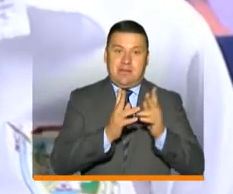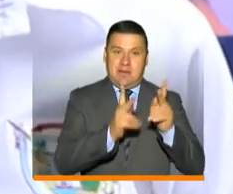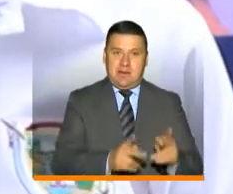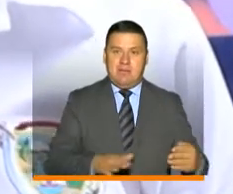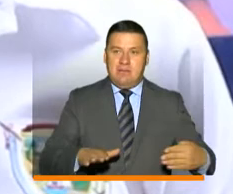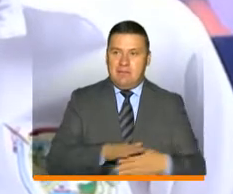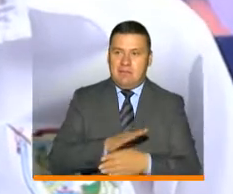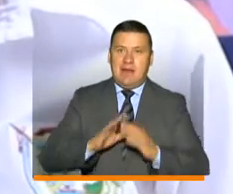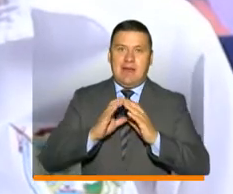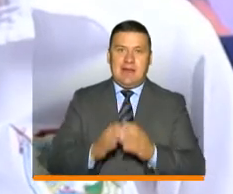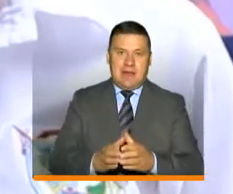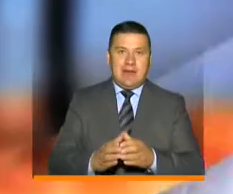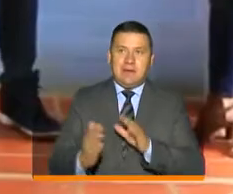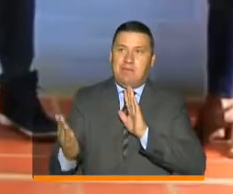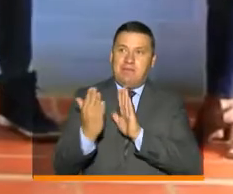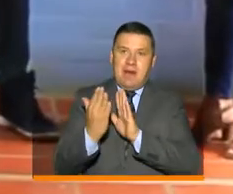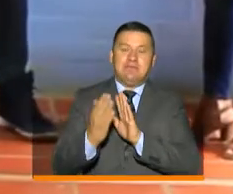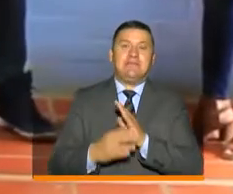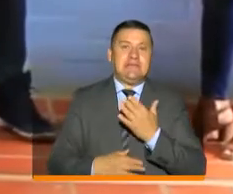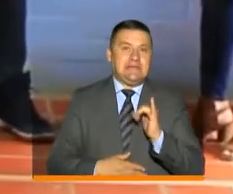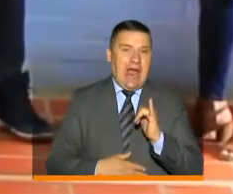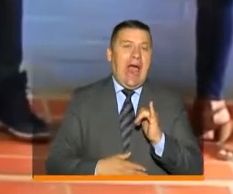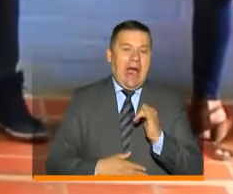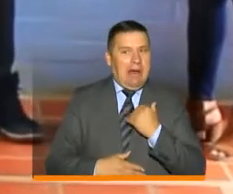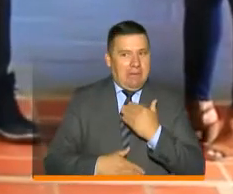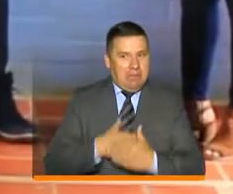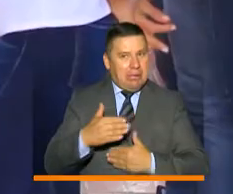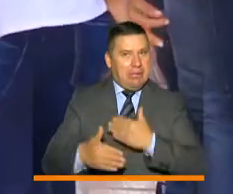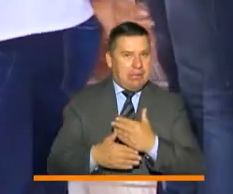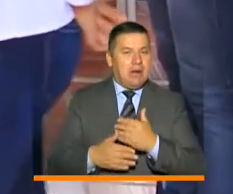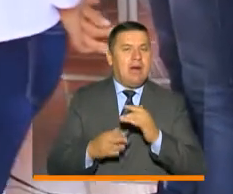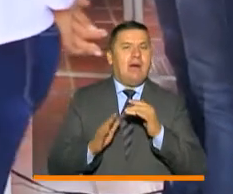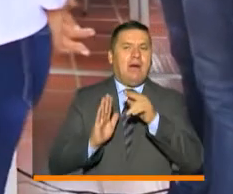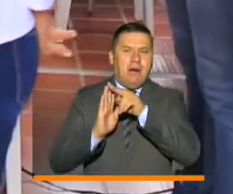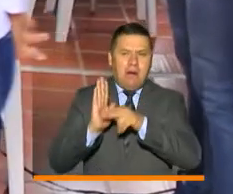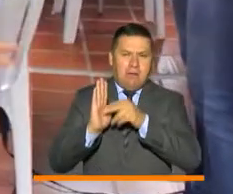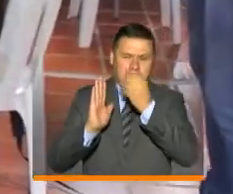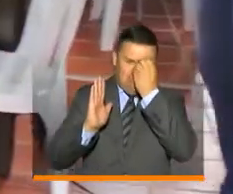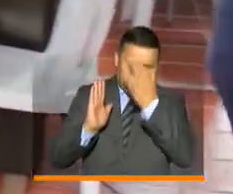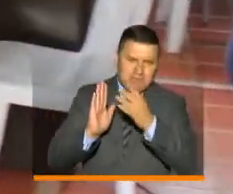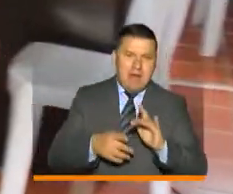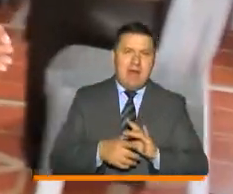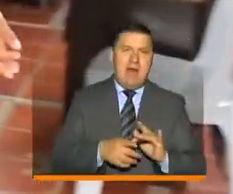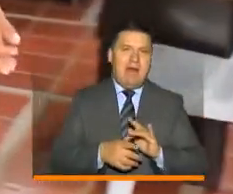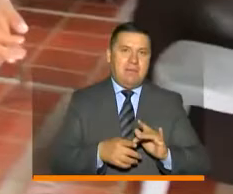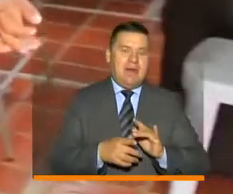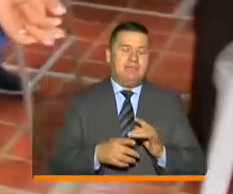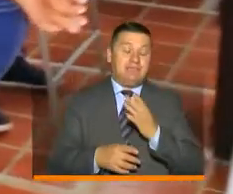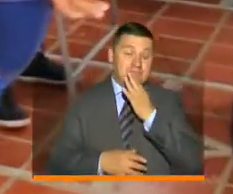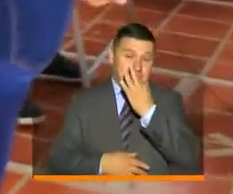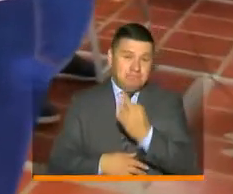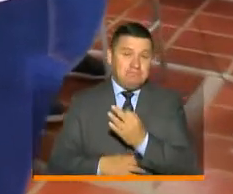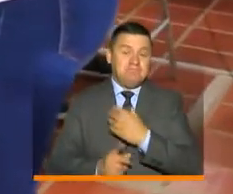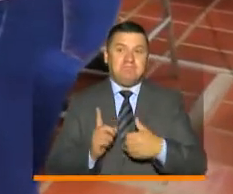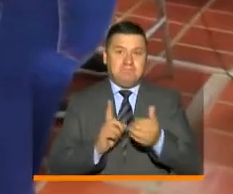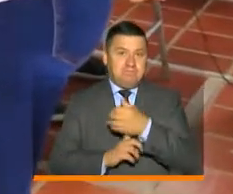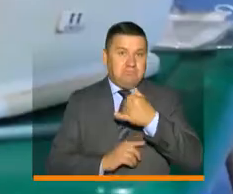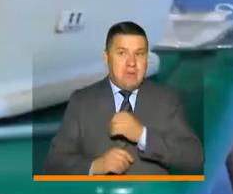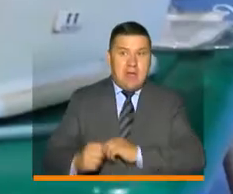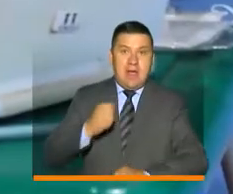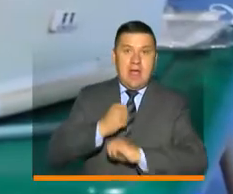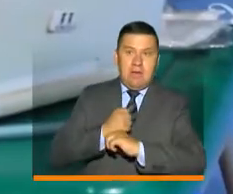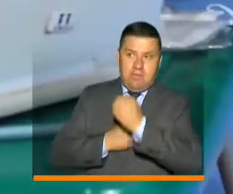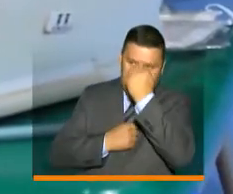han regresado a las clases presenciales. Hemos identificado toda la aplicación de protocolos de bioseguridad y la verdad hemos encontrado que con el